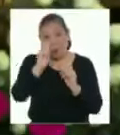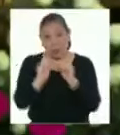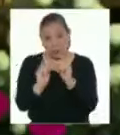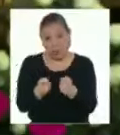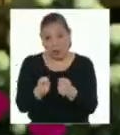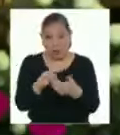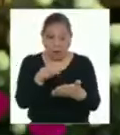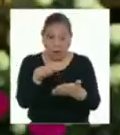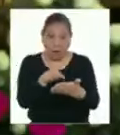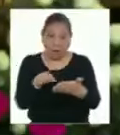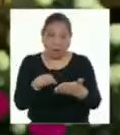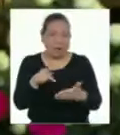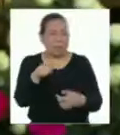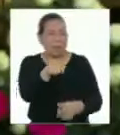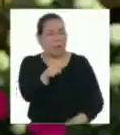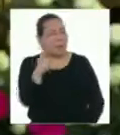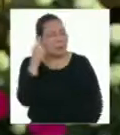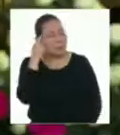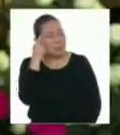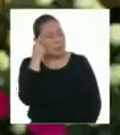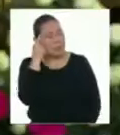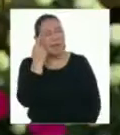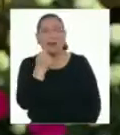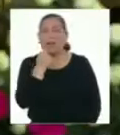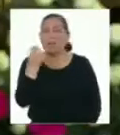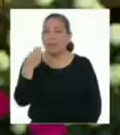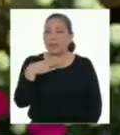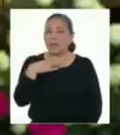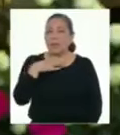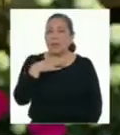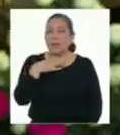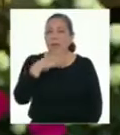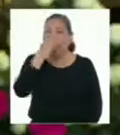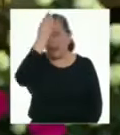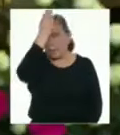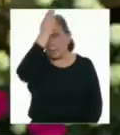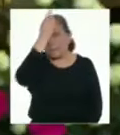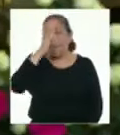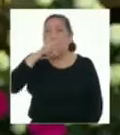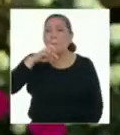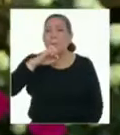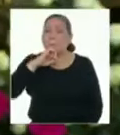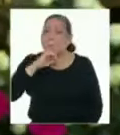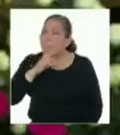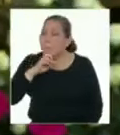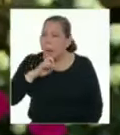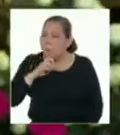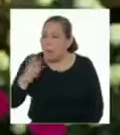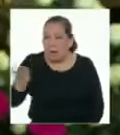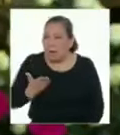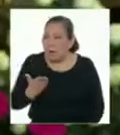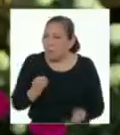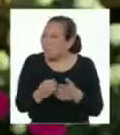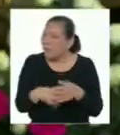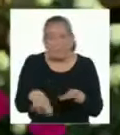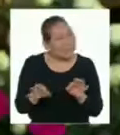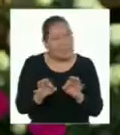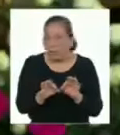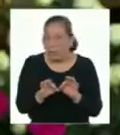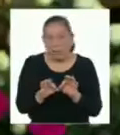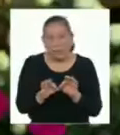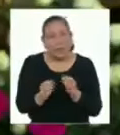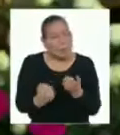sentarnos para meditarlos. Dice claramente que ese método no atiende a lo fundamental, al